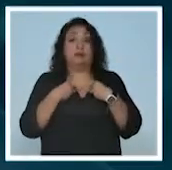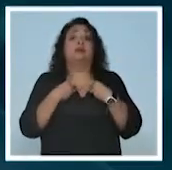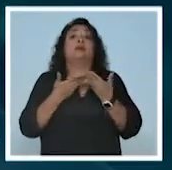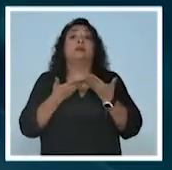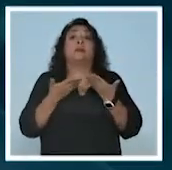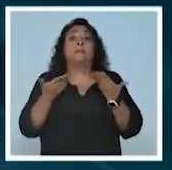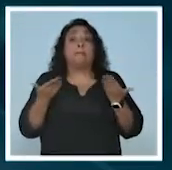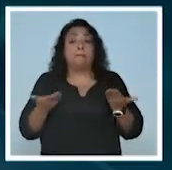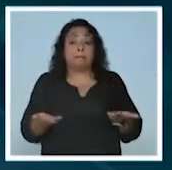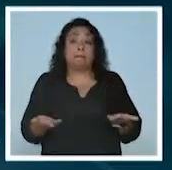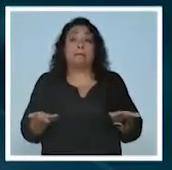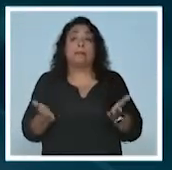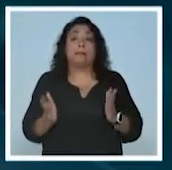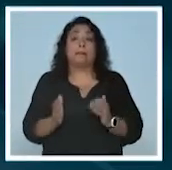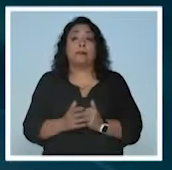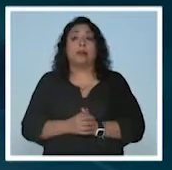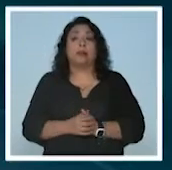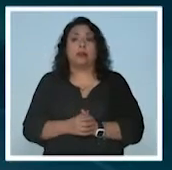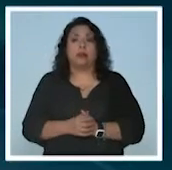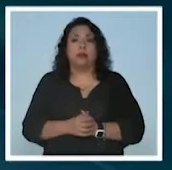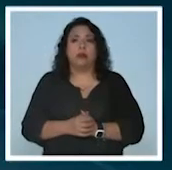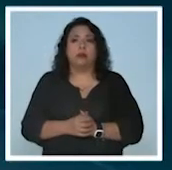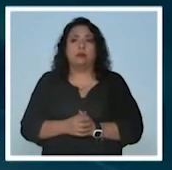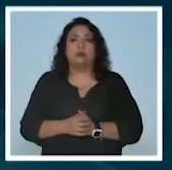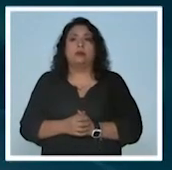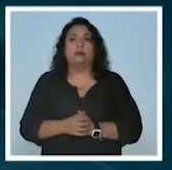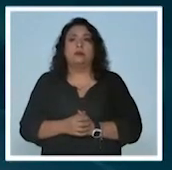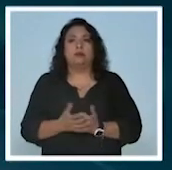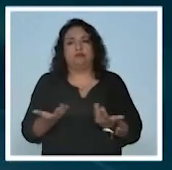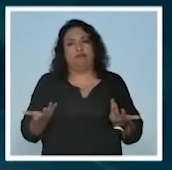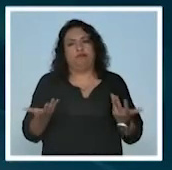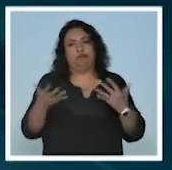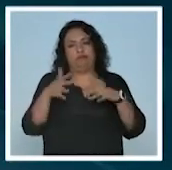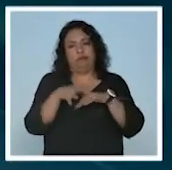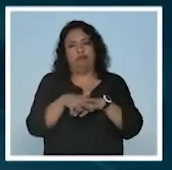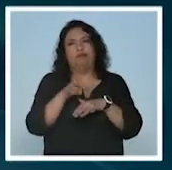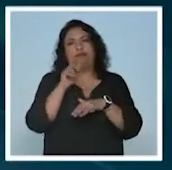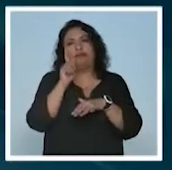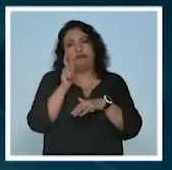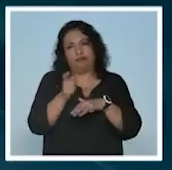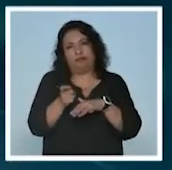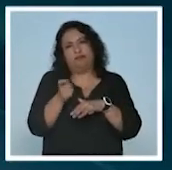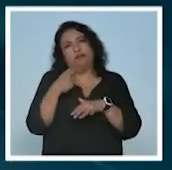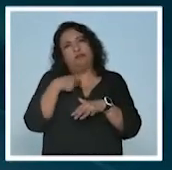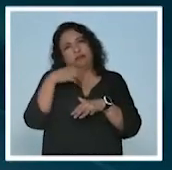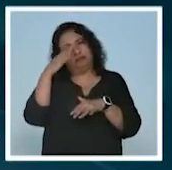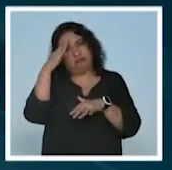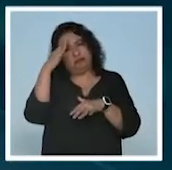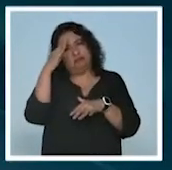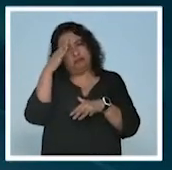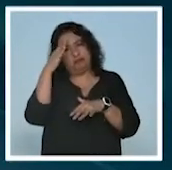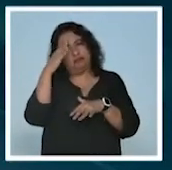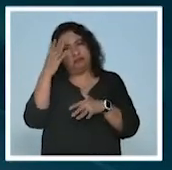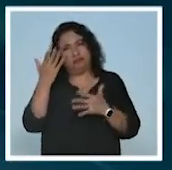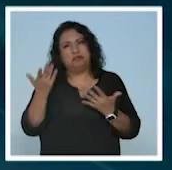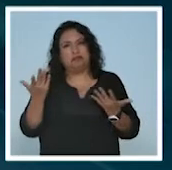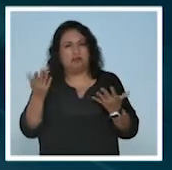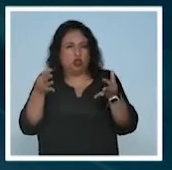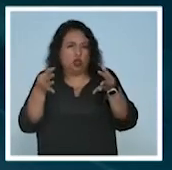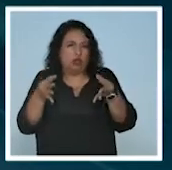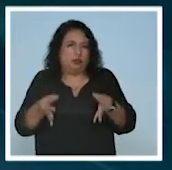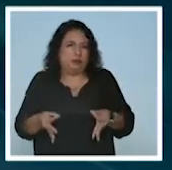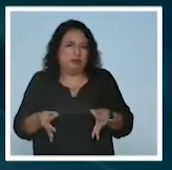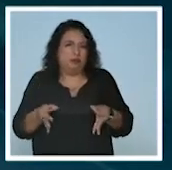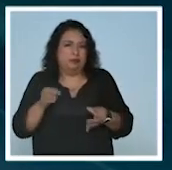ahora, estoy combinando, sí, de una manera yo creo que bastante